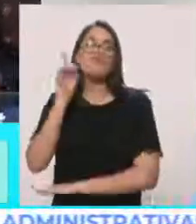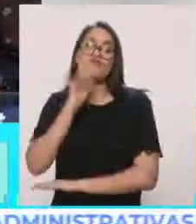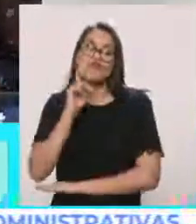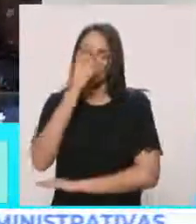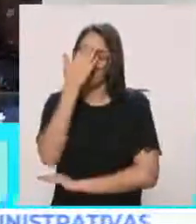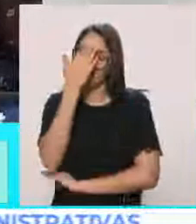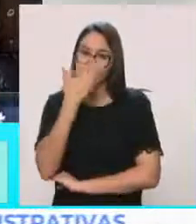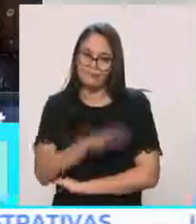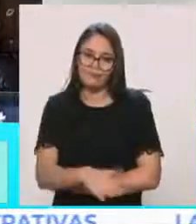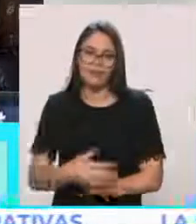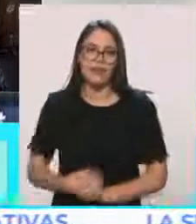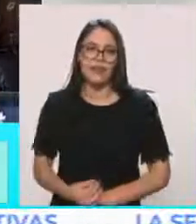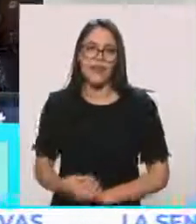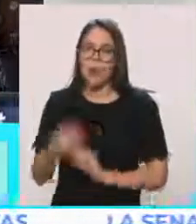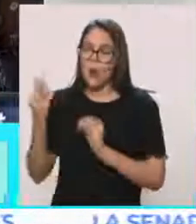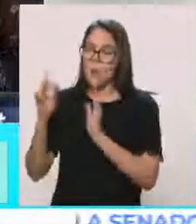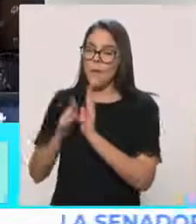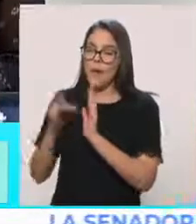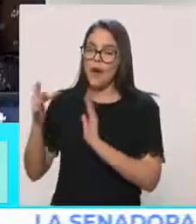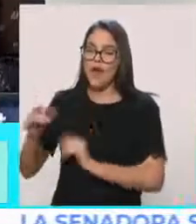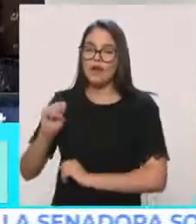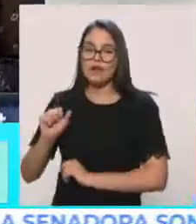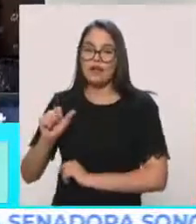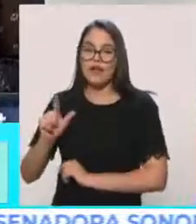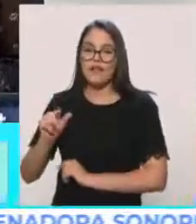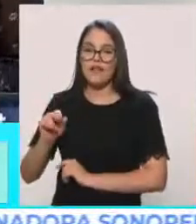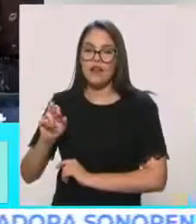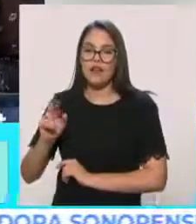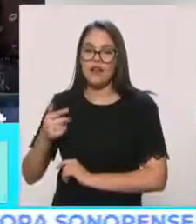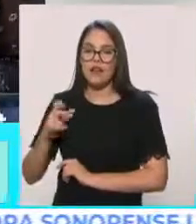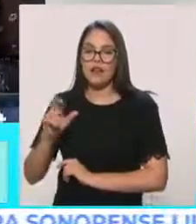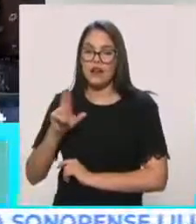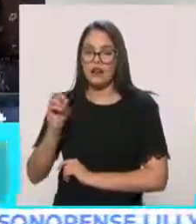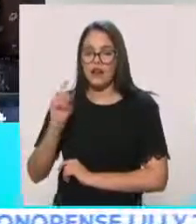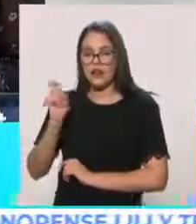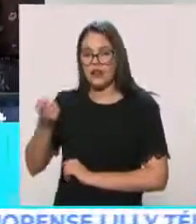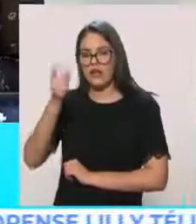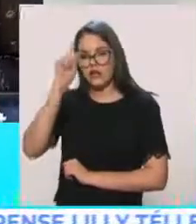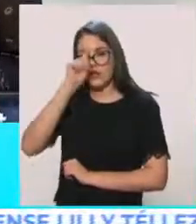Muchísimas gracias, Salvador Guerrero Chiprés, presidente del Consejo Ciudadano para la Seguridad y Justicia en la